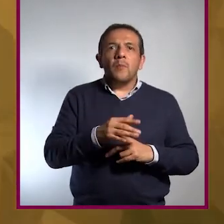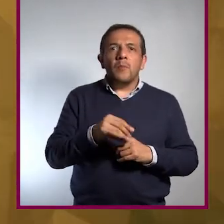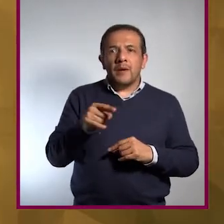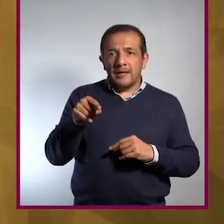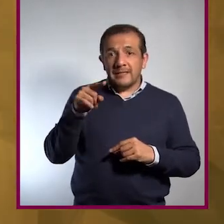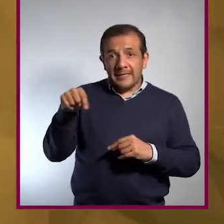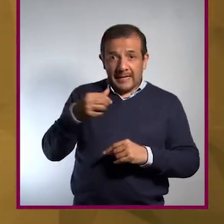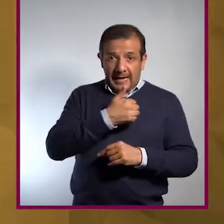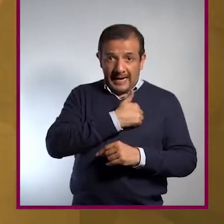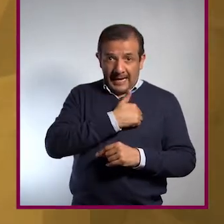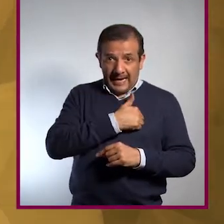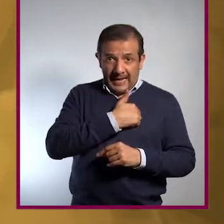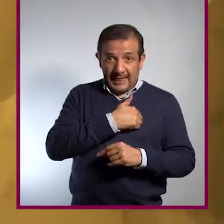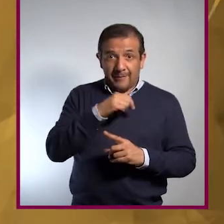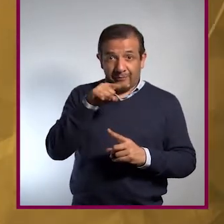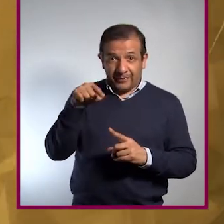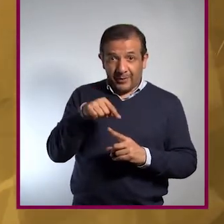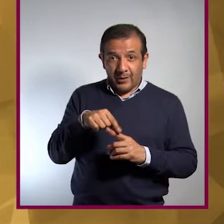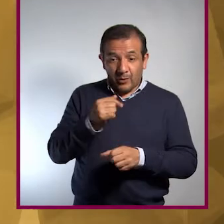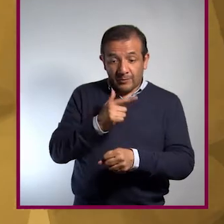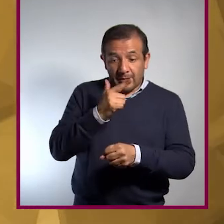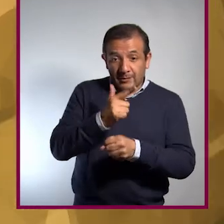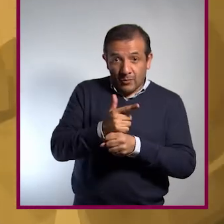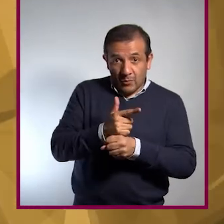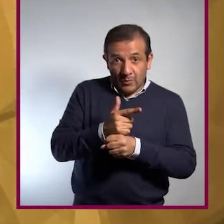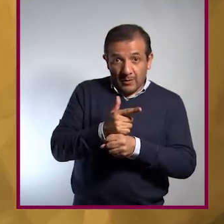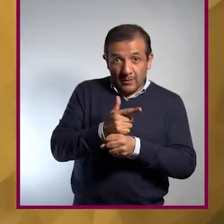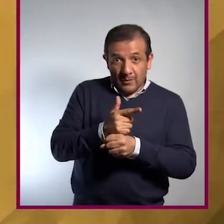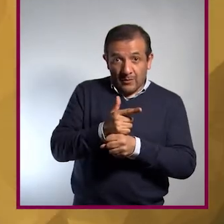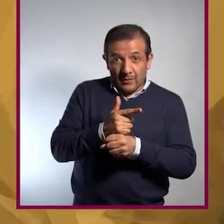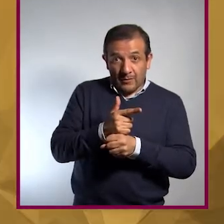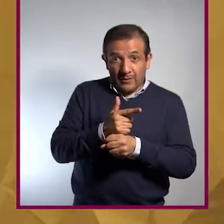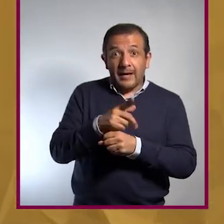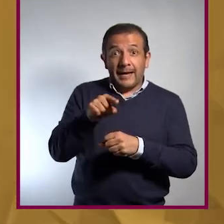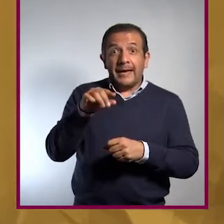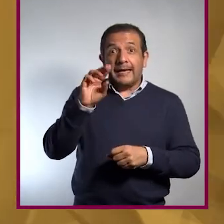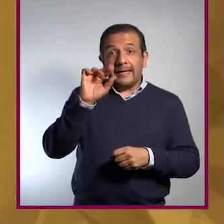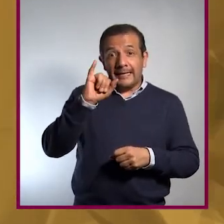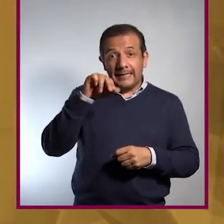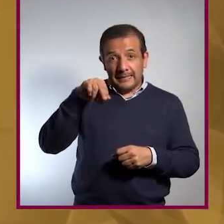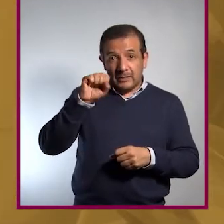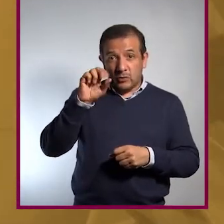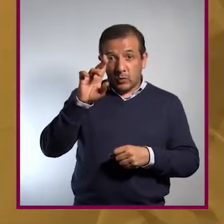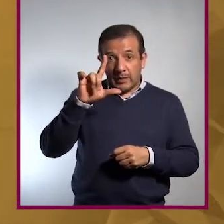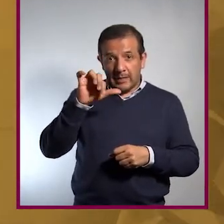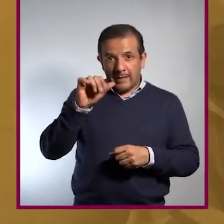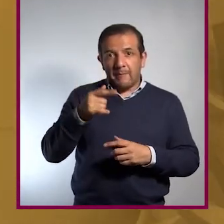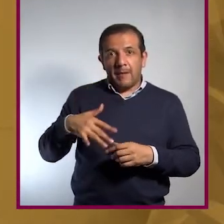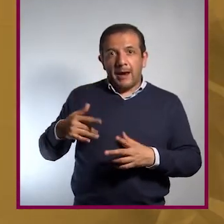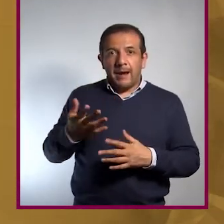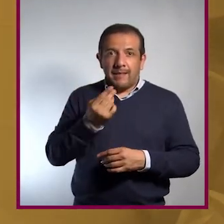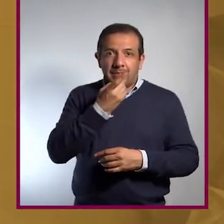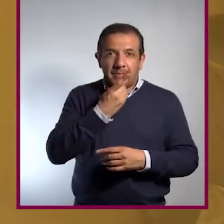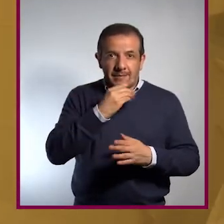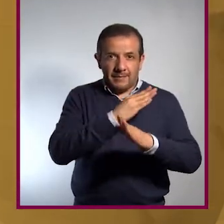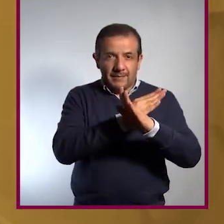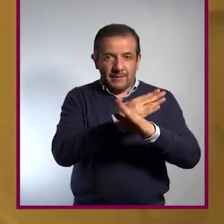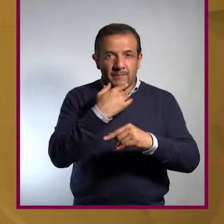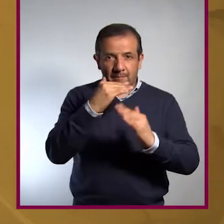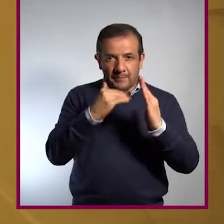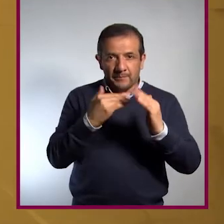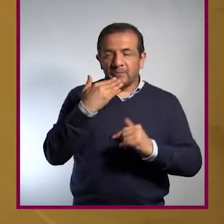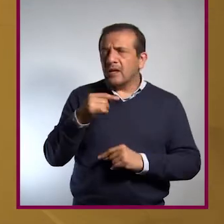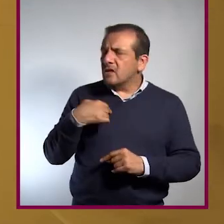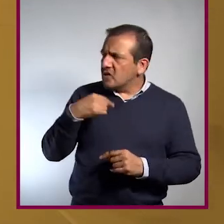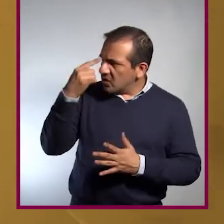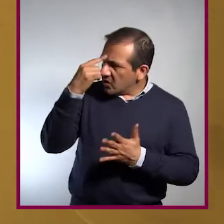Richard, que son de Canadá, y su descubrimiento de la insulina. Yo creo que sería